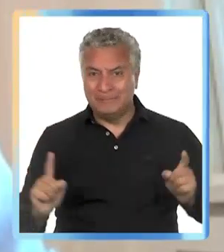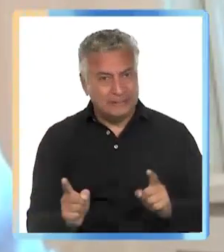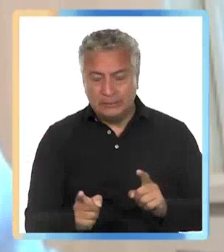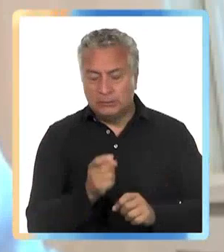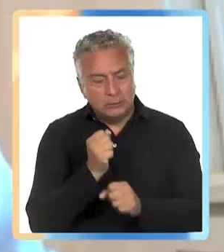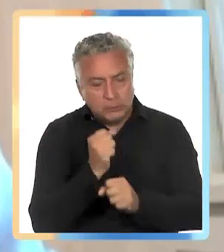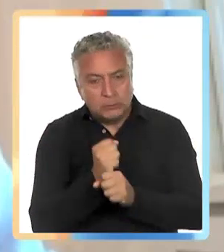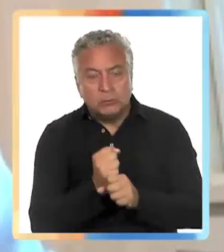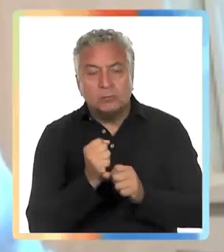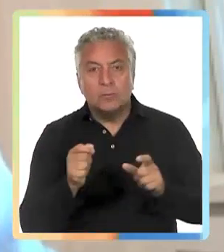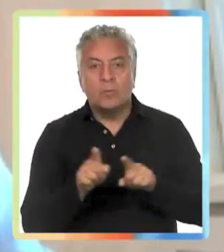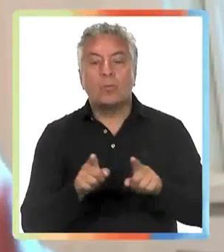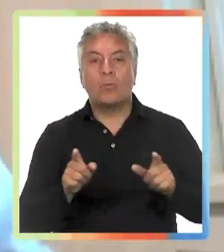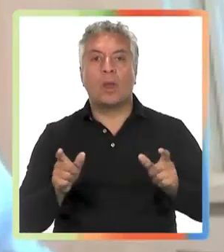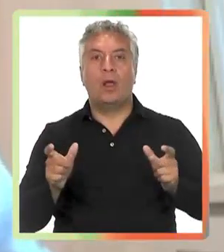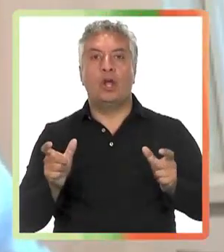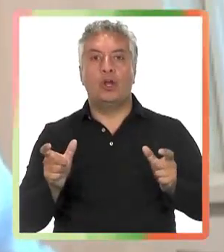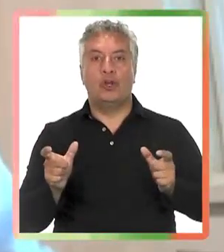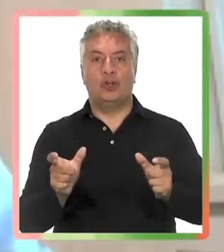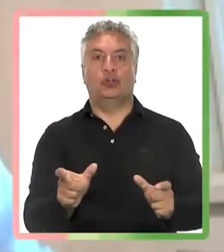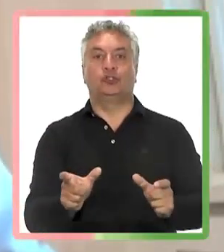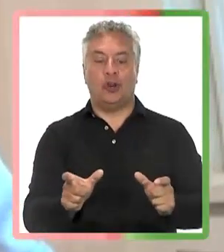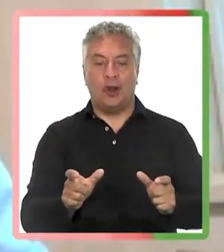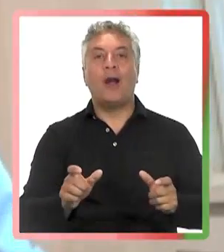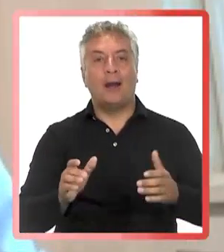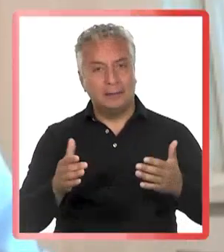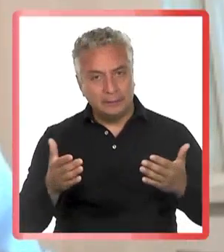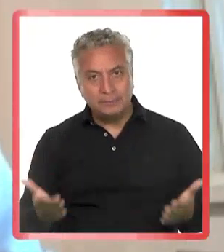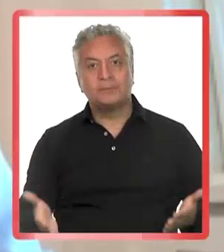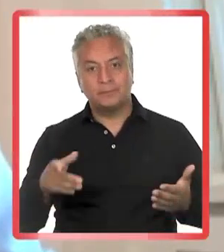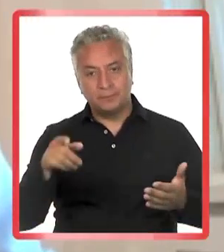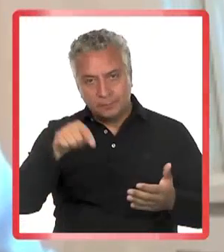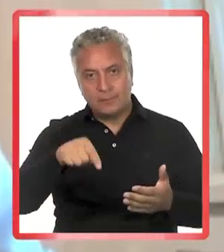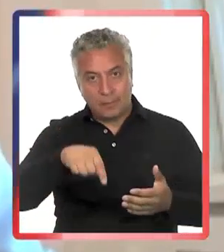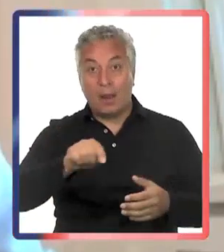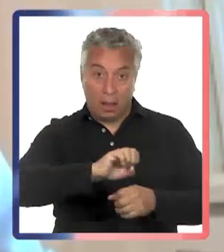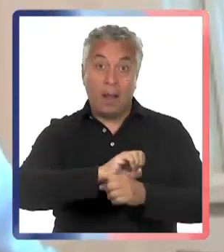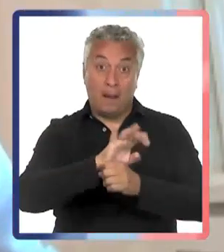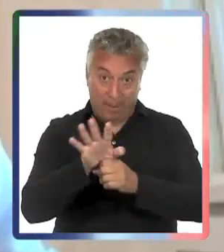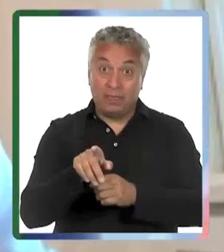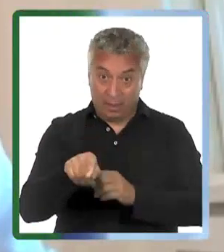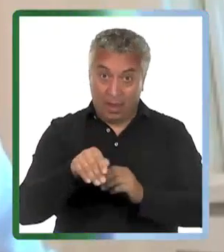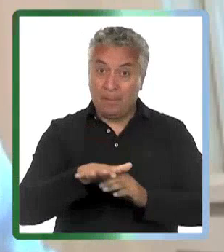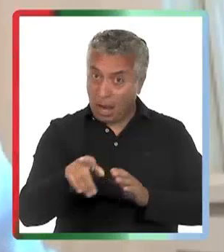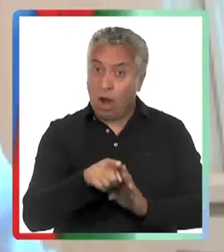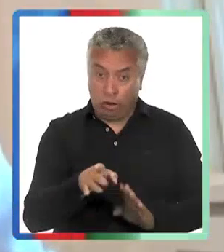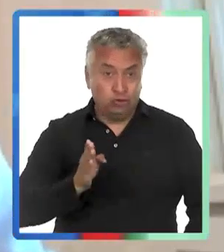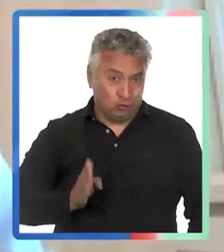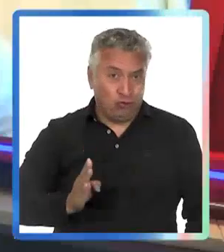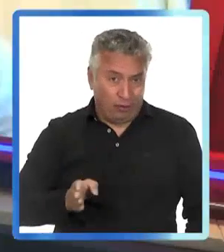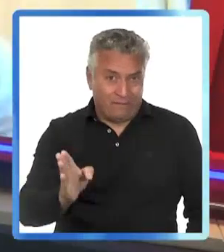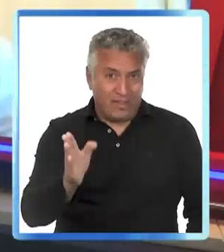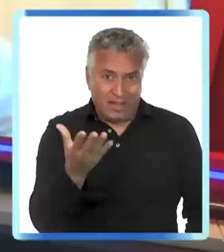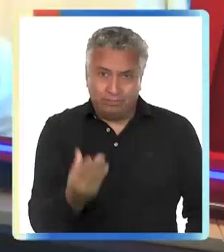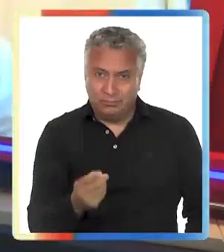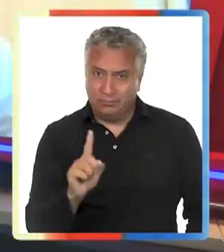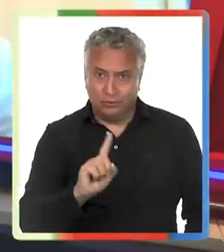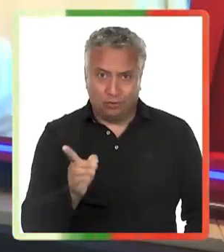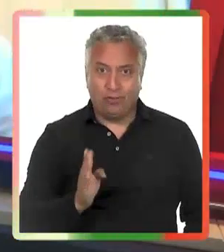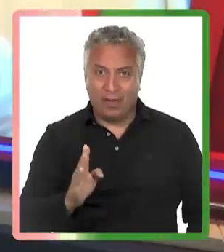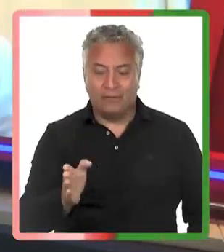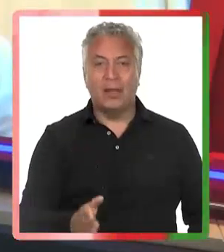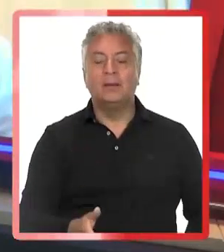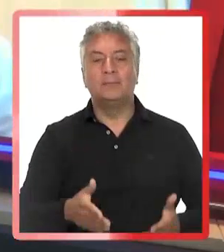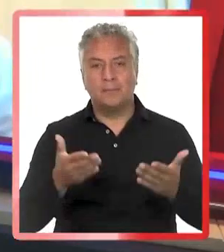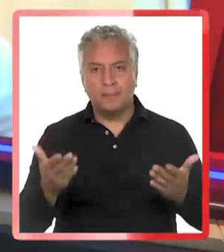tiempo pudimos controlar, digamos, razonablemente esta pandemia que todavía sigue por lo demás. Claro, y hablábamos del